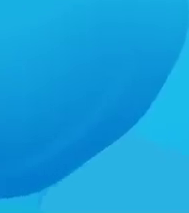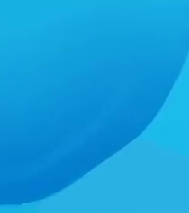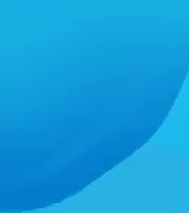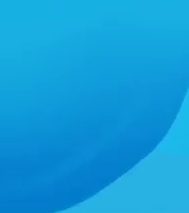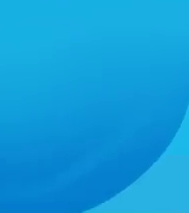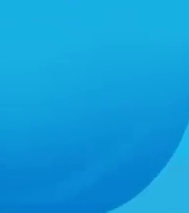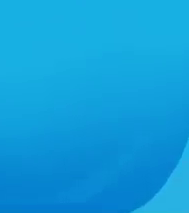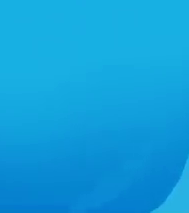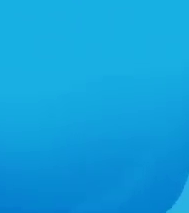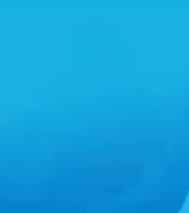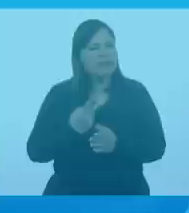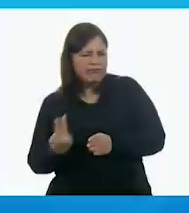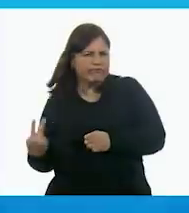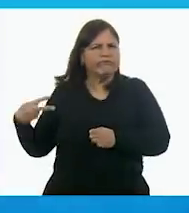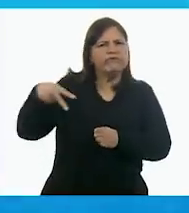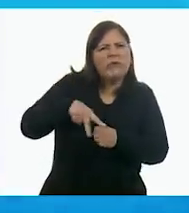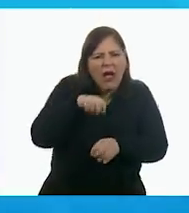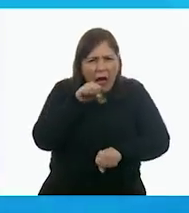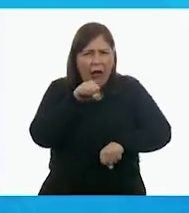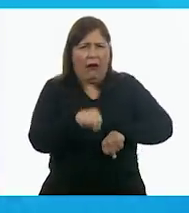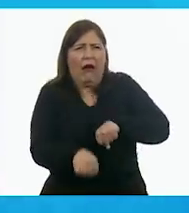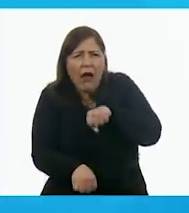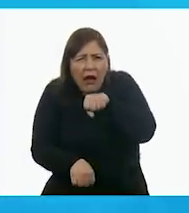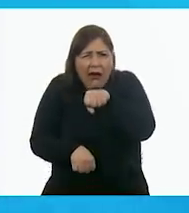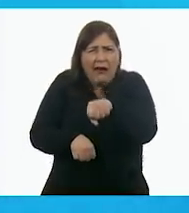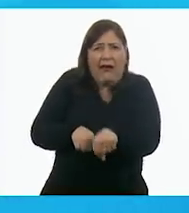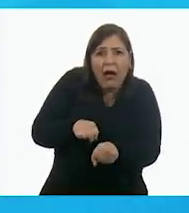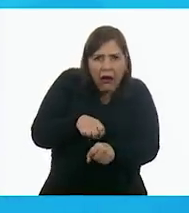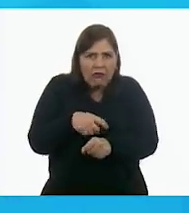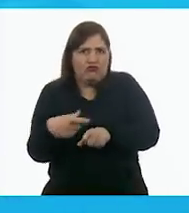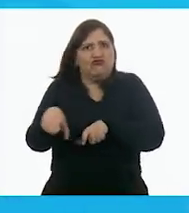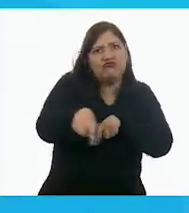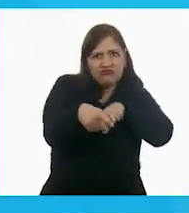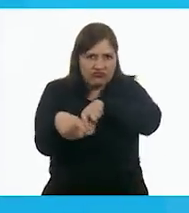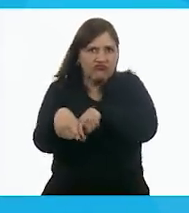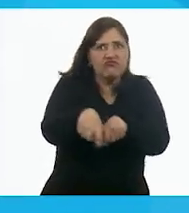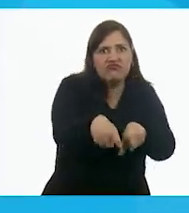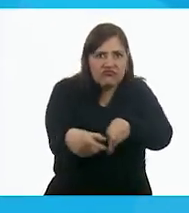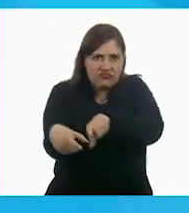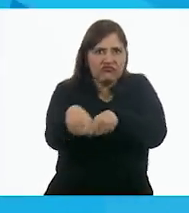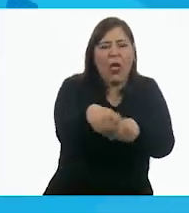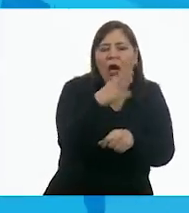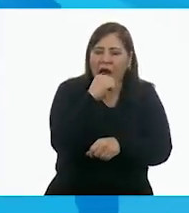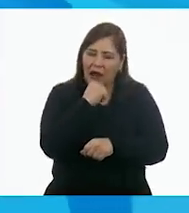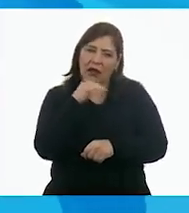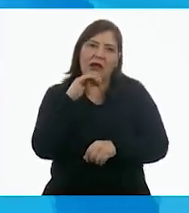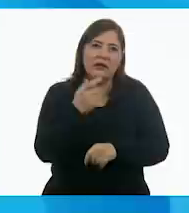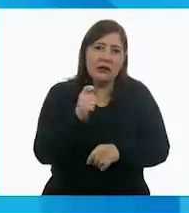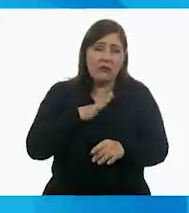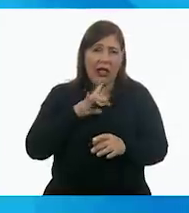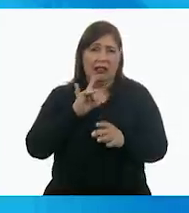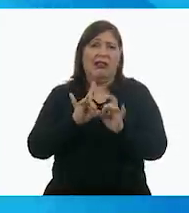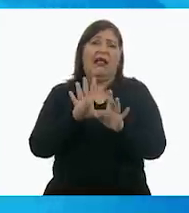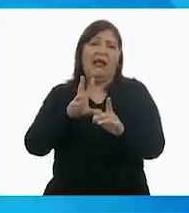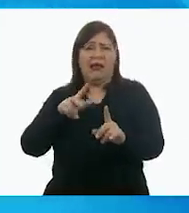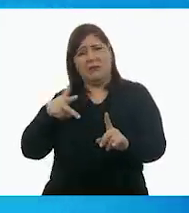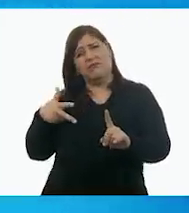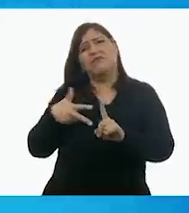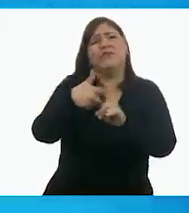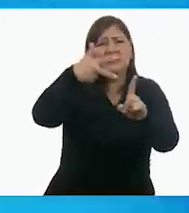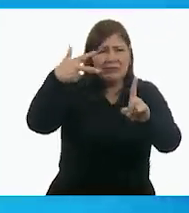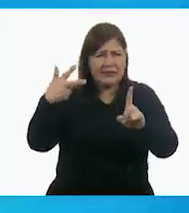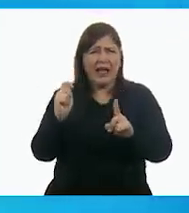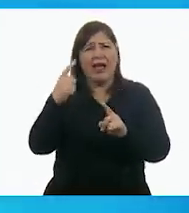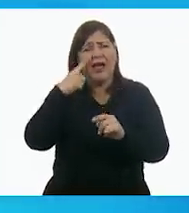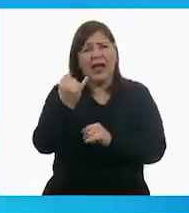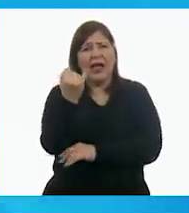Intenté otra vez sin llantitas pedalear, pero me iba chueco y no lograba avanzar. Hasta choqué con una